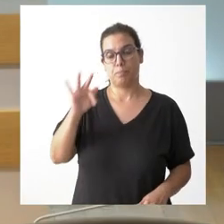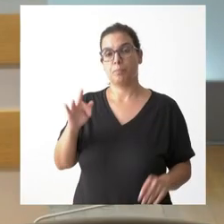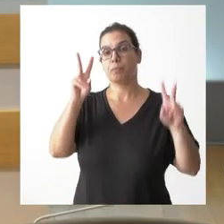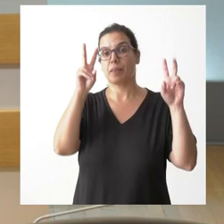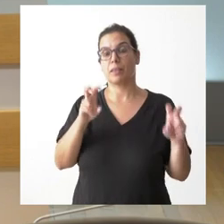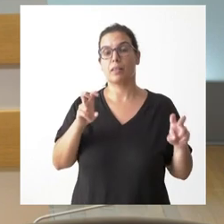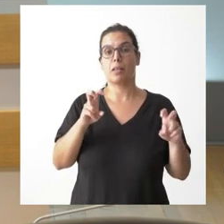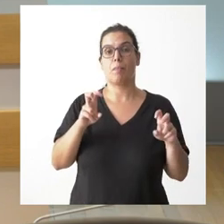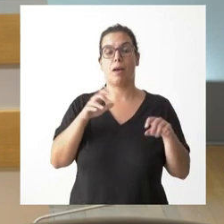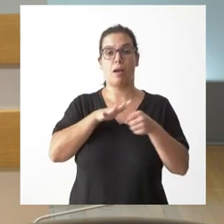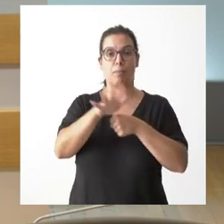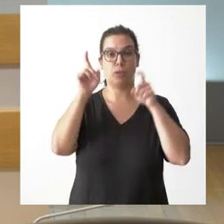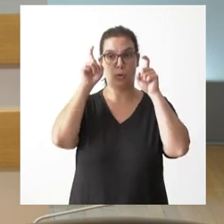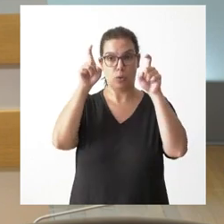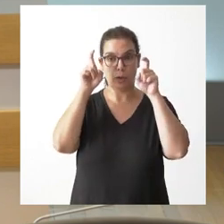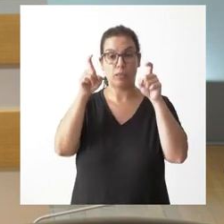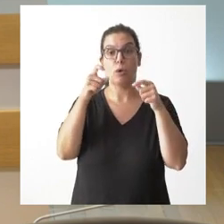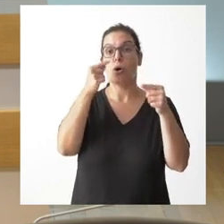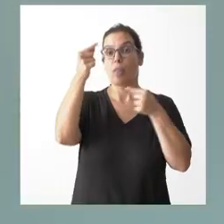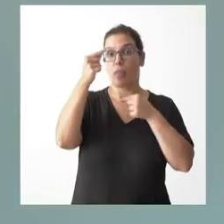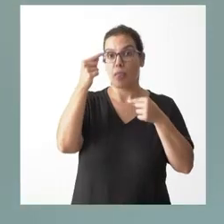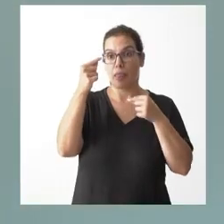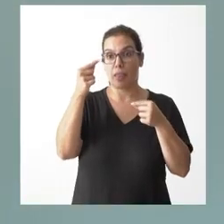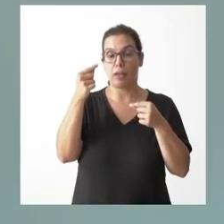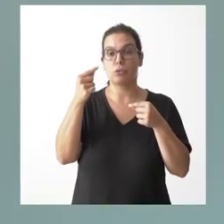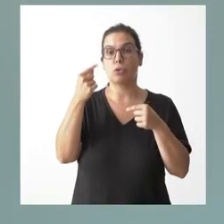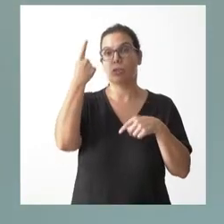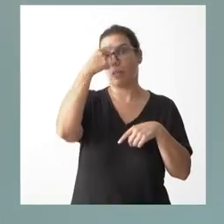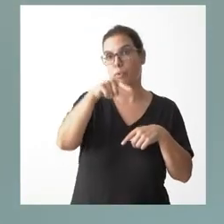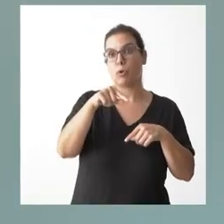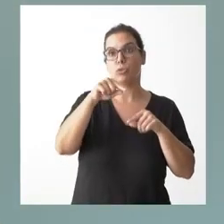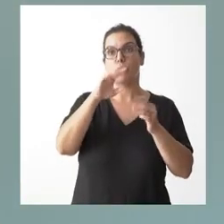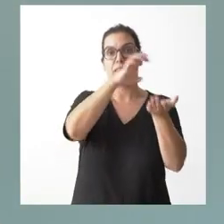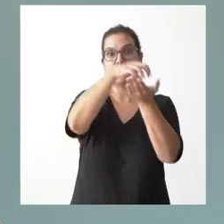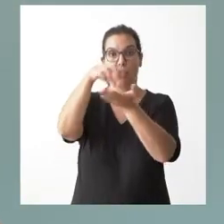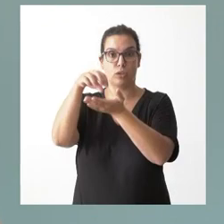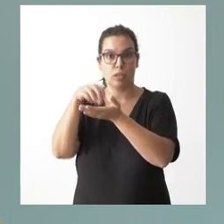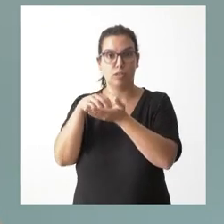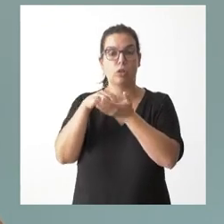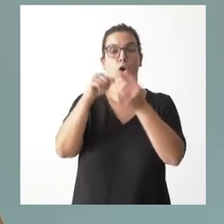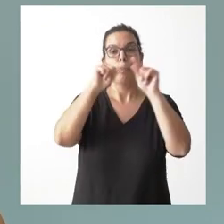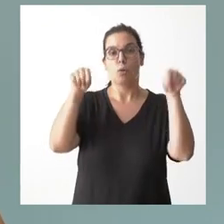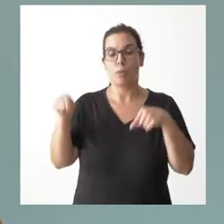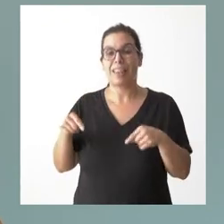cuestiones en el ámbito educativo, los datos que están ofrecidos son por centros y por provincia. No tengo ahora el desglose